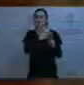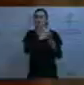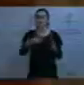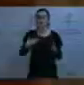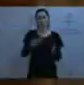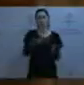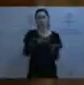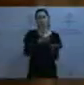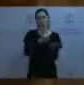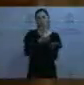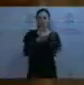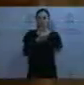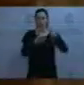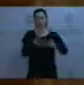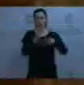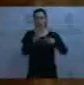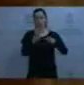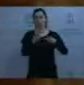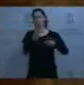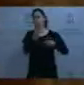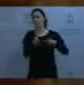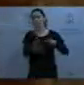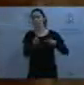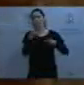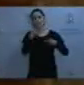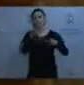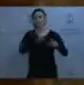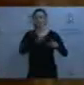dos preguntas, por si me puede contestar en la segunda parte.